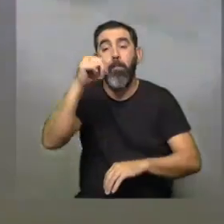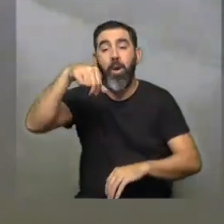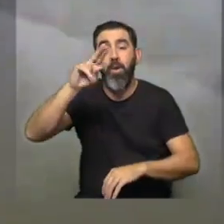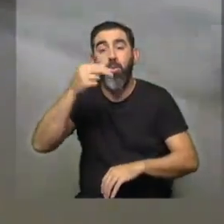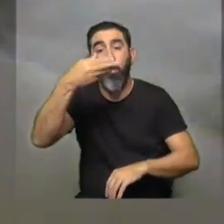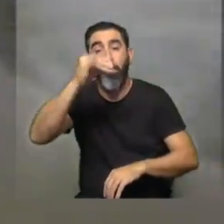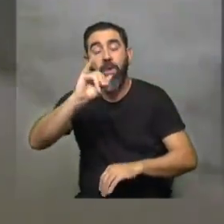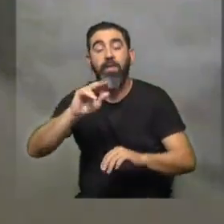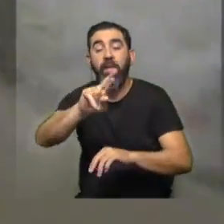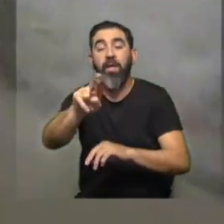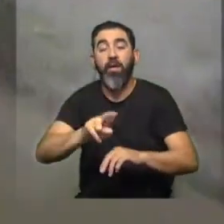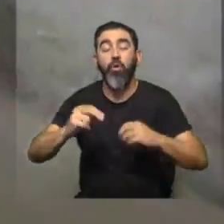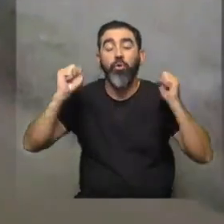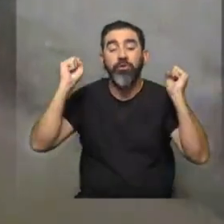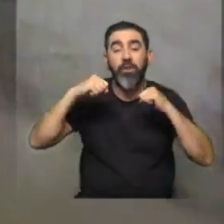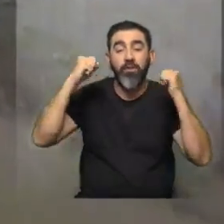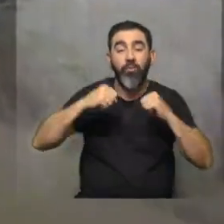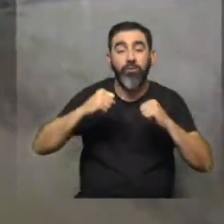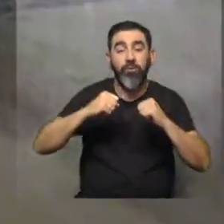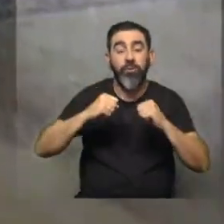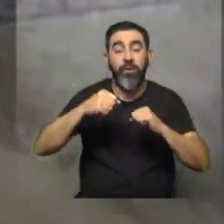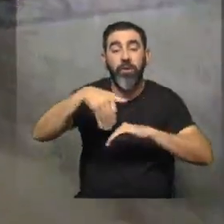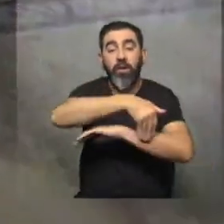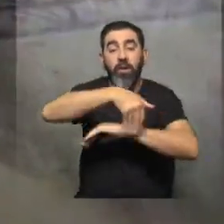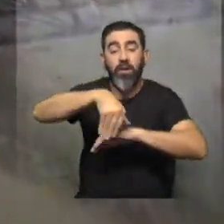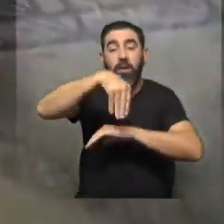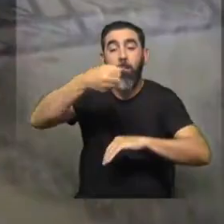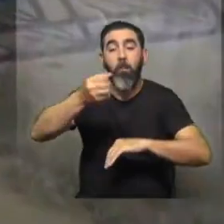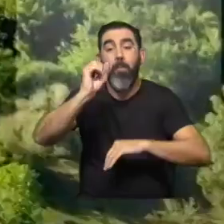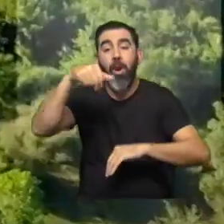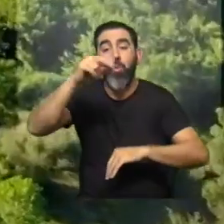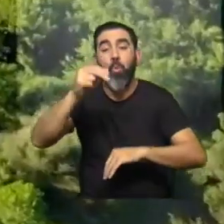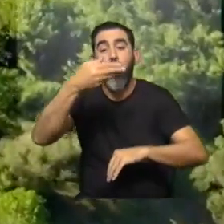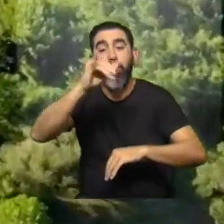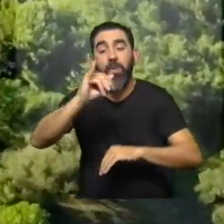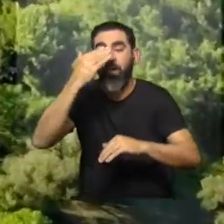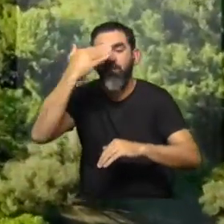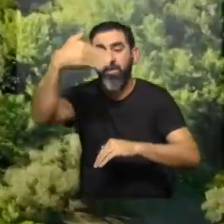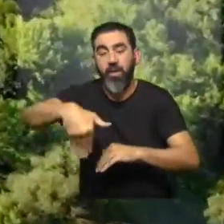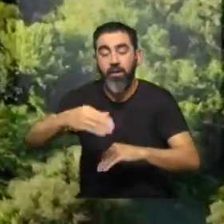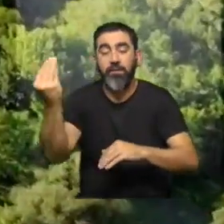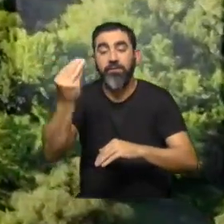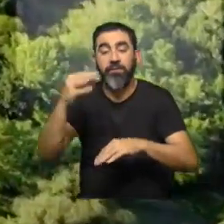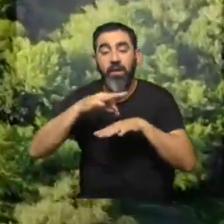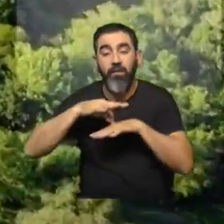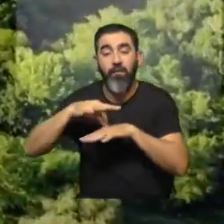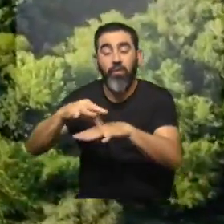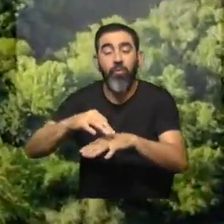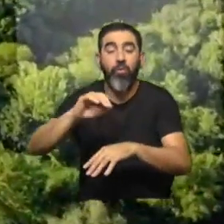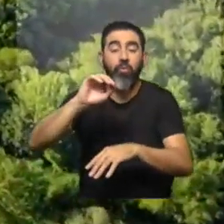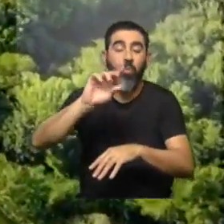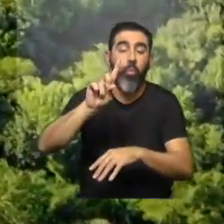del río Santa Lucía, que queda en calle Mainumbí. Al final habrá visitas guiadas el sábado a las 13, 14,